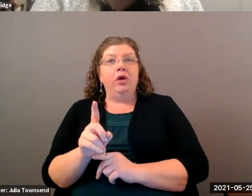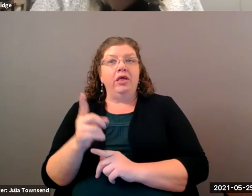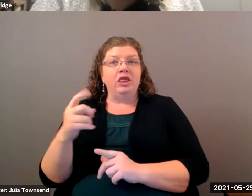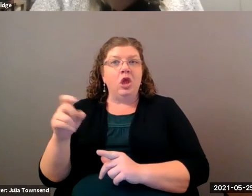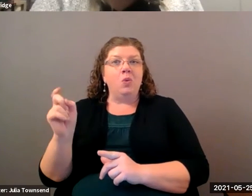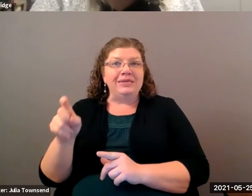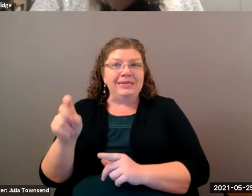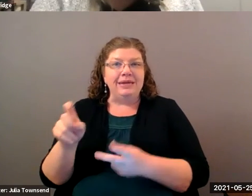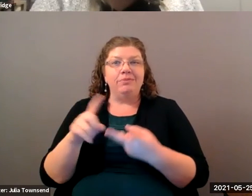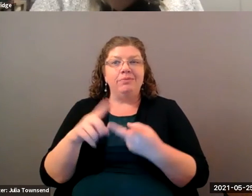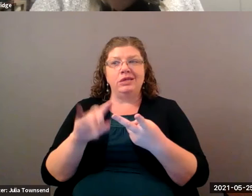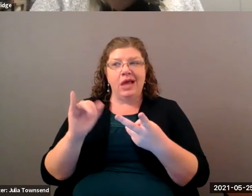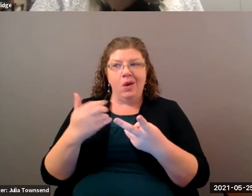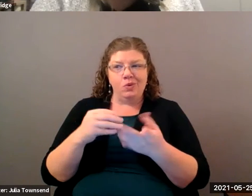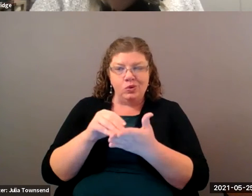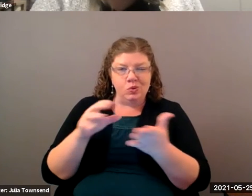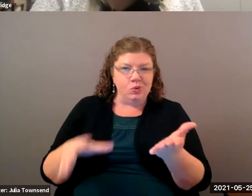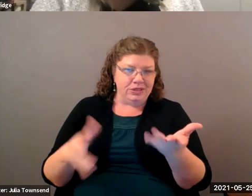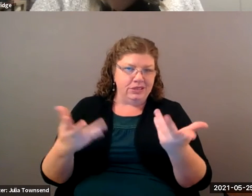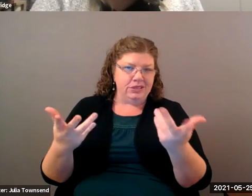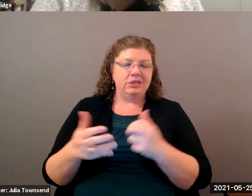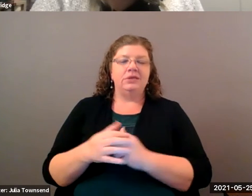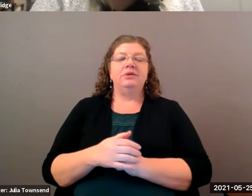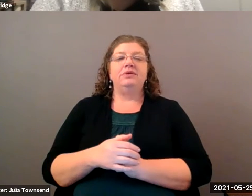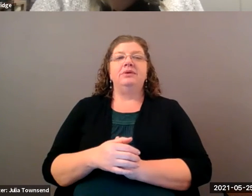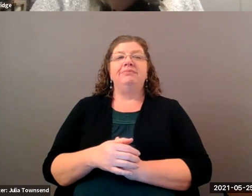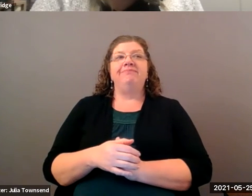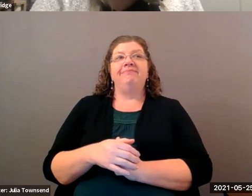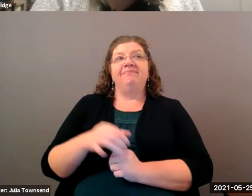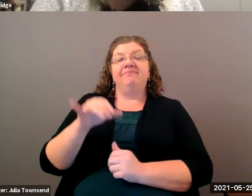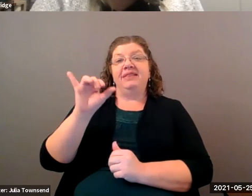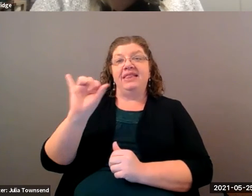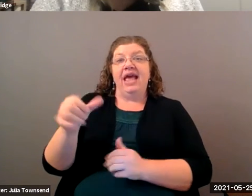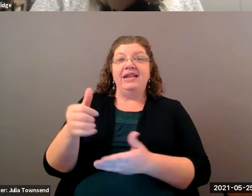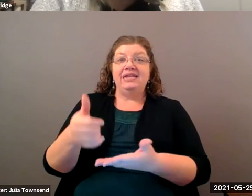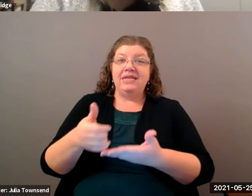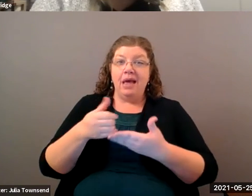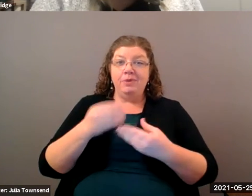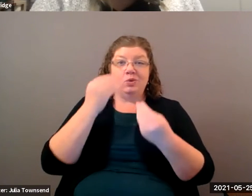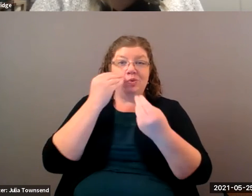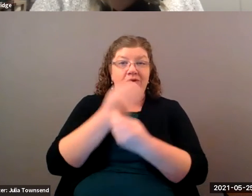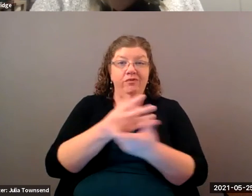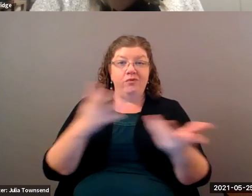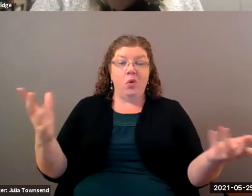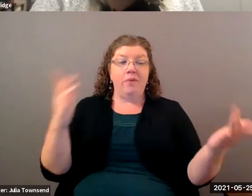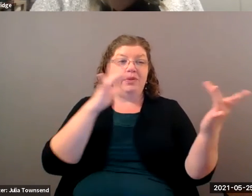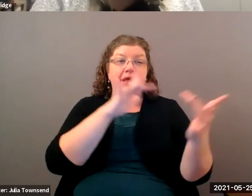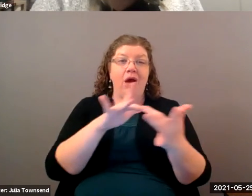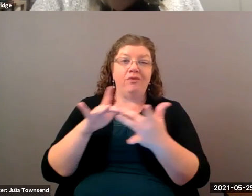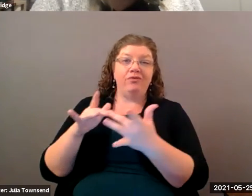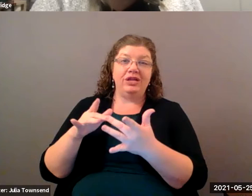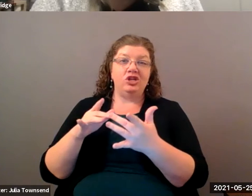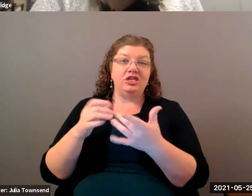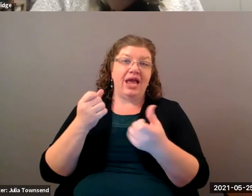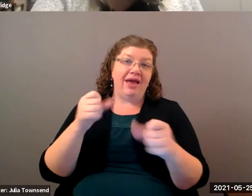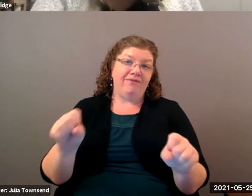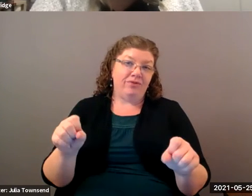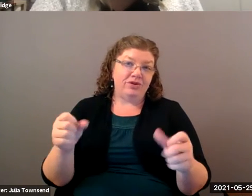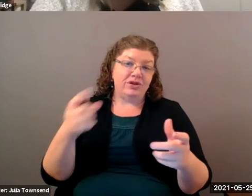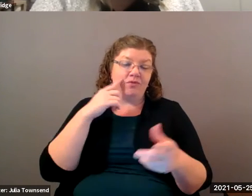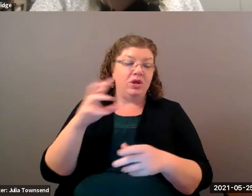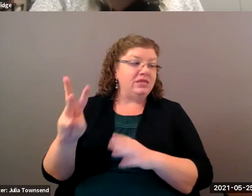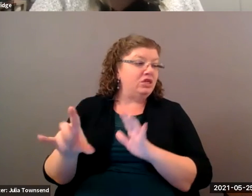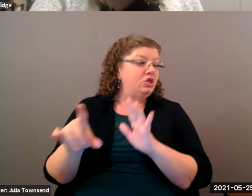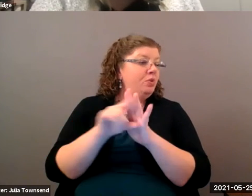información para ver qué necesidades tenían, al igual que a nuestros estudiantes del distrito. Y eso nos ayudó para